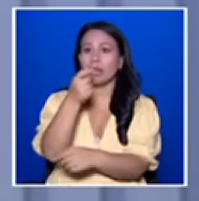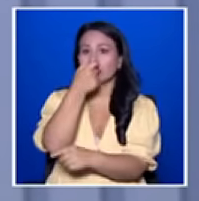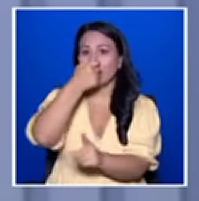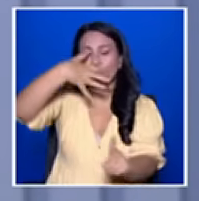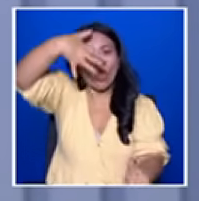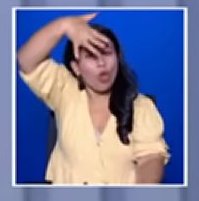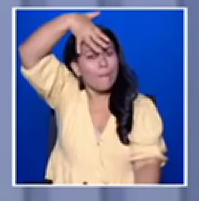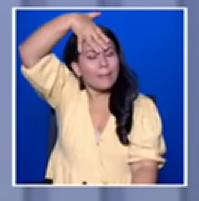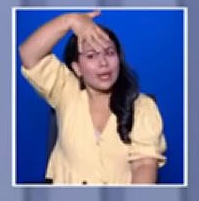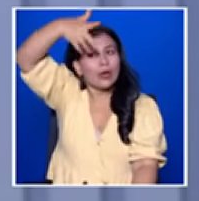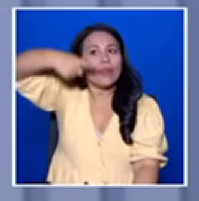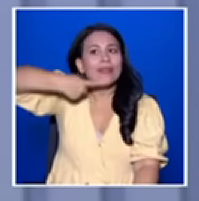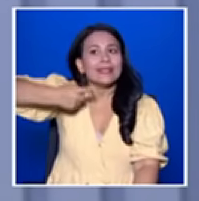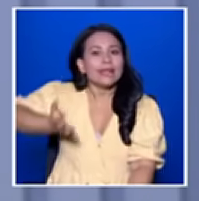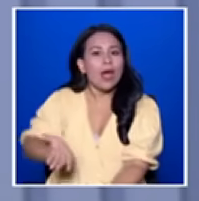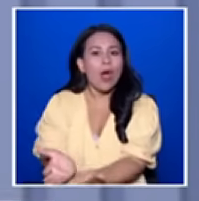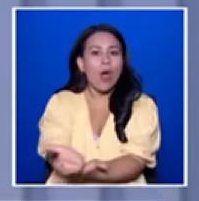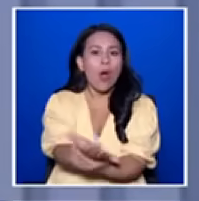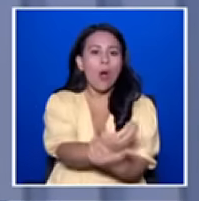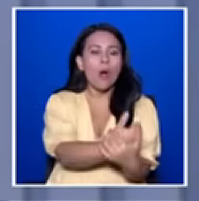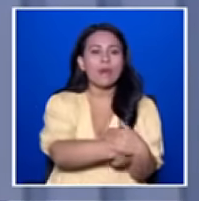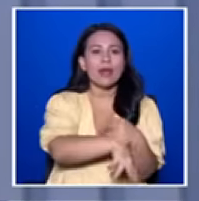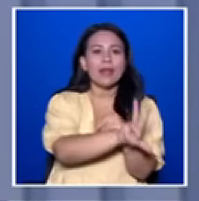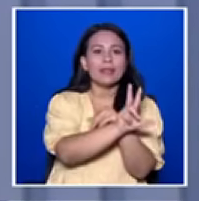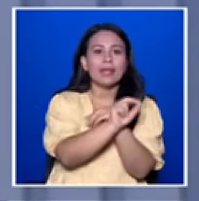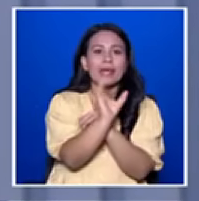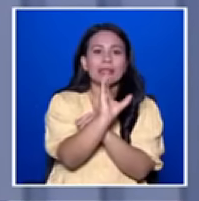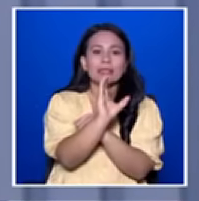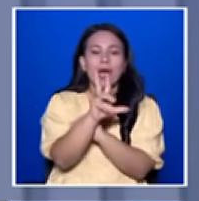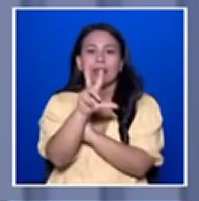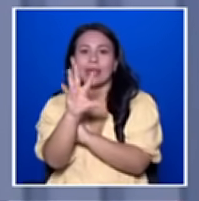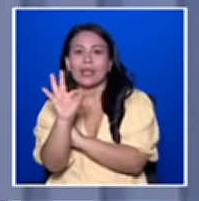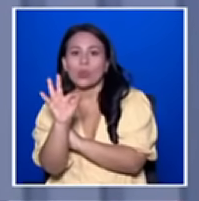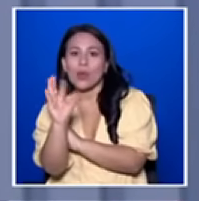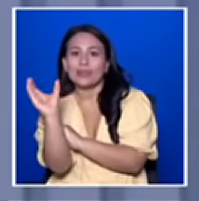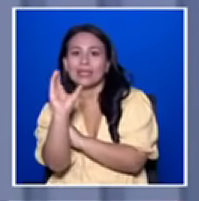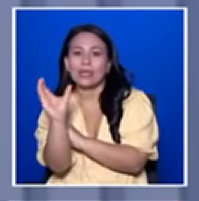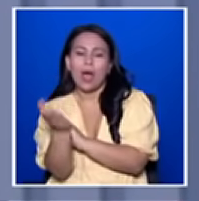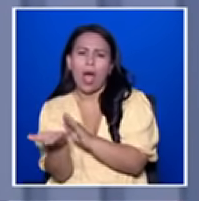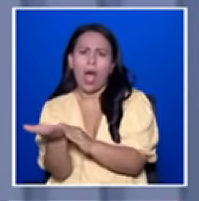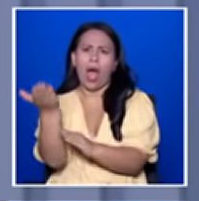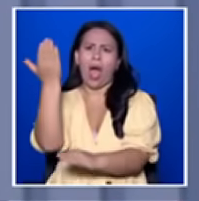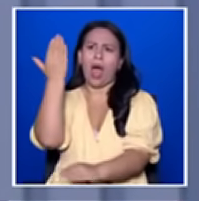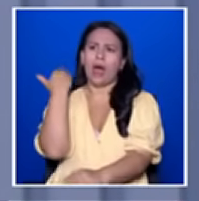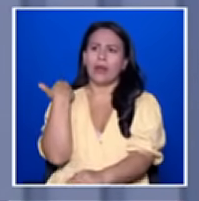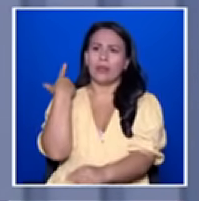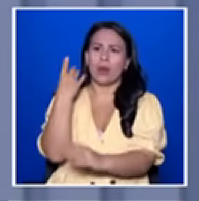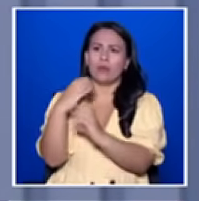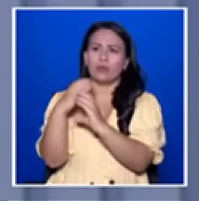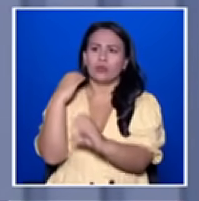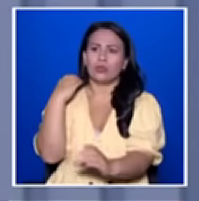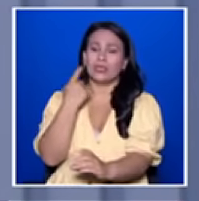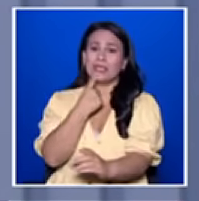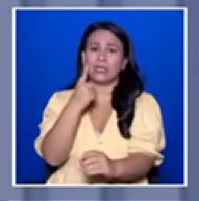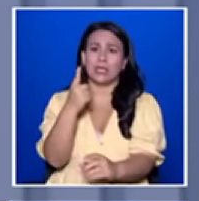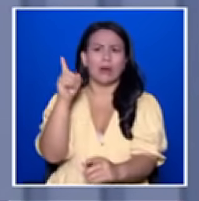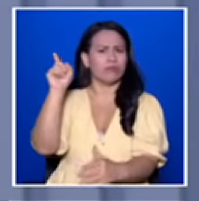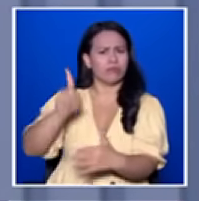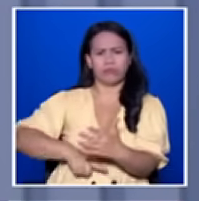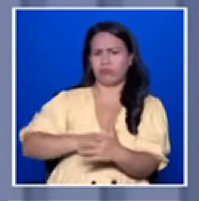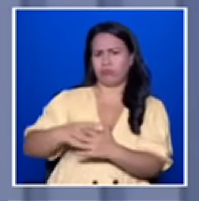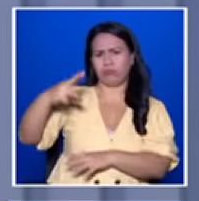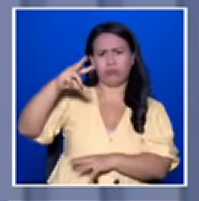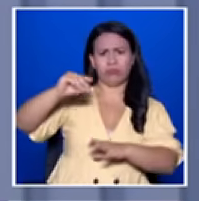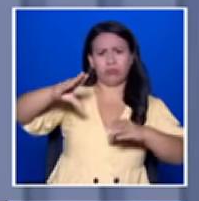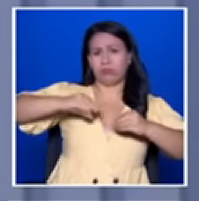Domingo sostienen que el cobro del pasaje de 39 centavos iniciado el pasado viernes por parte de la transportación urbana es